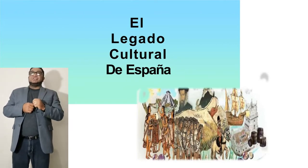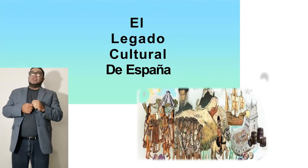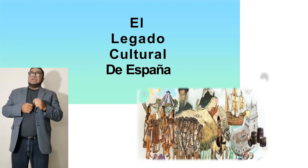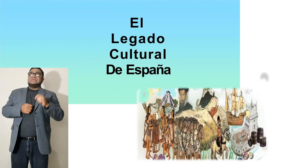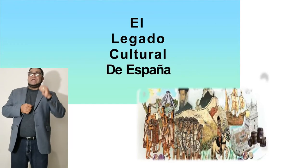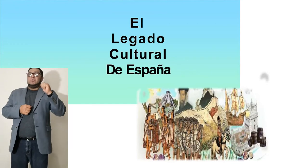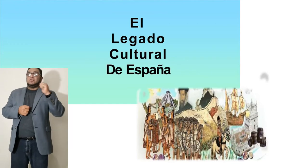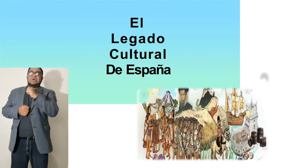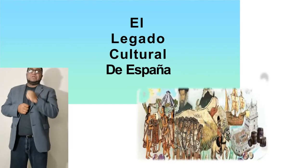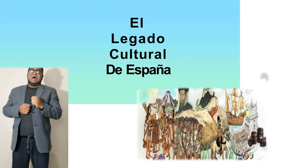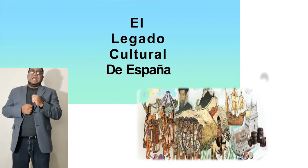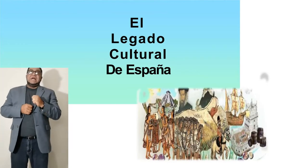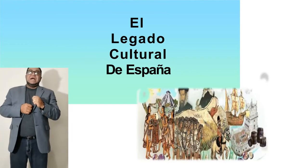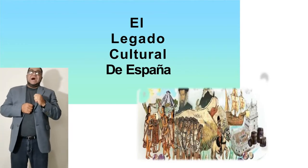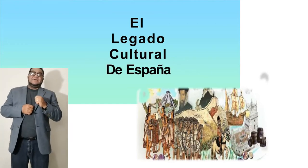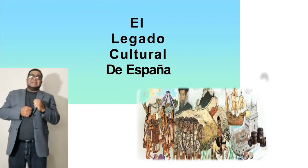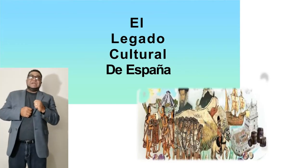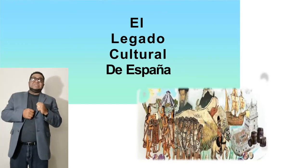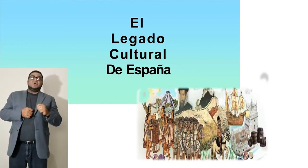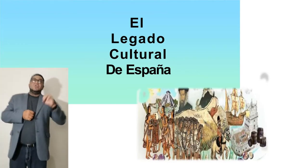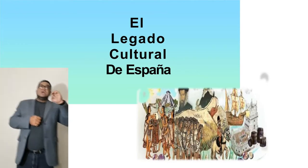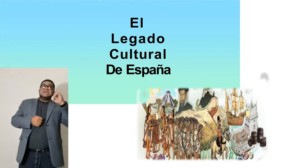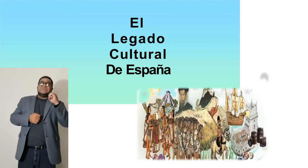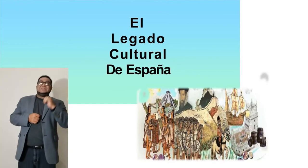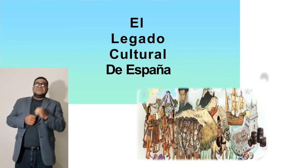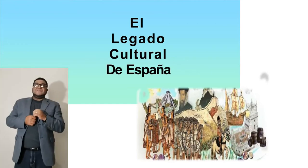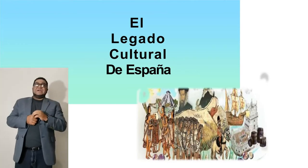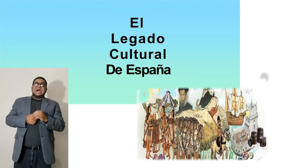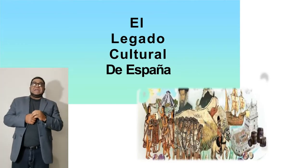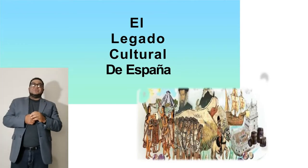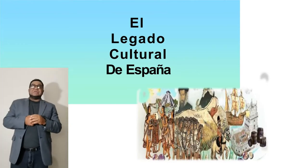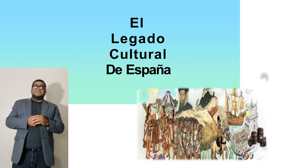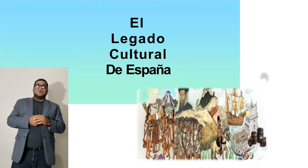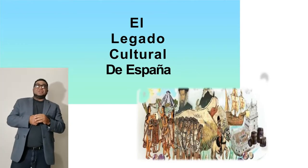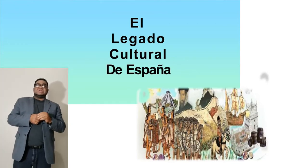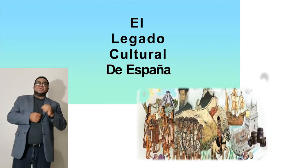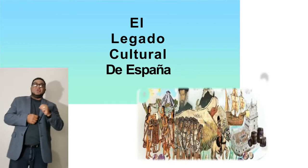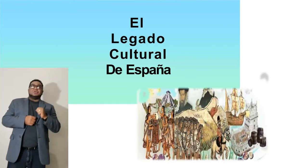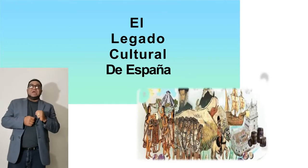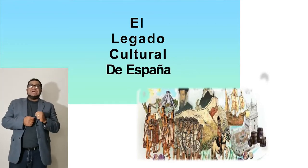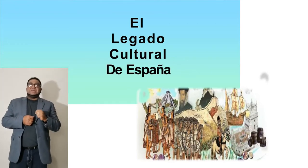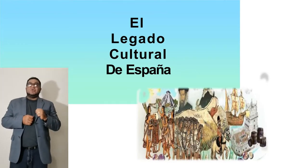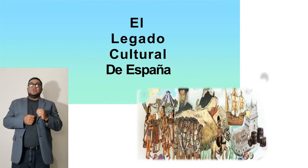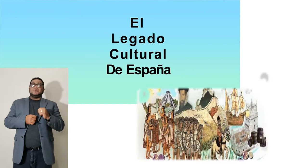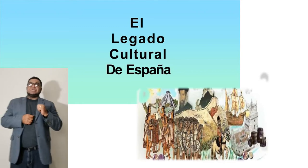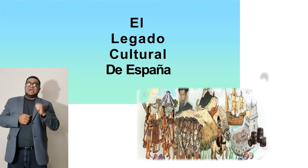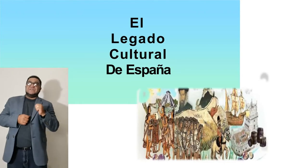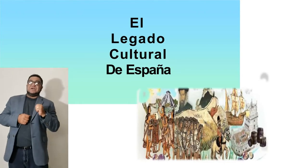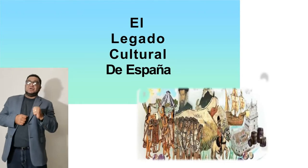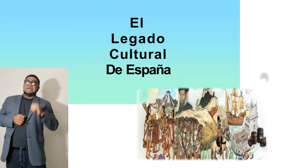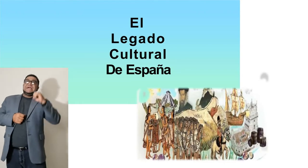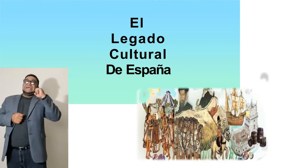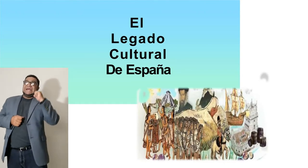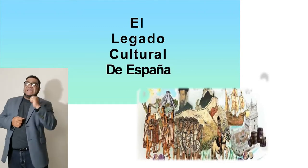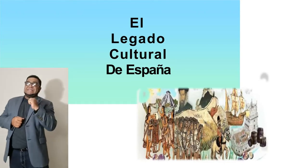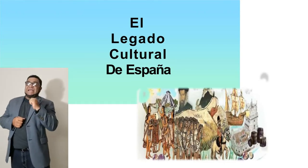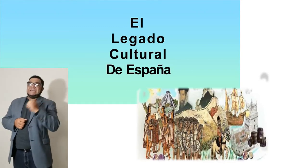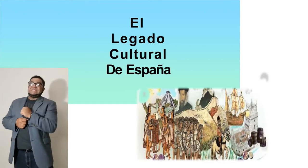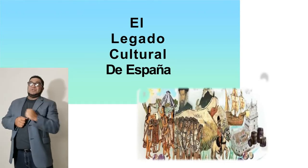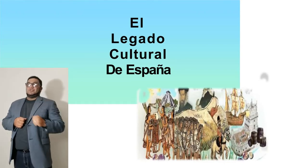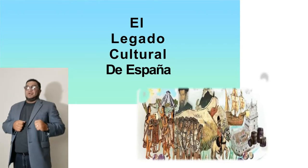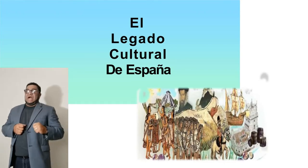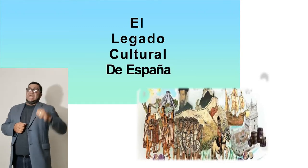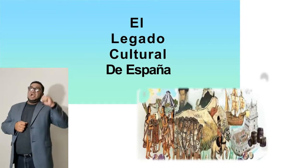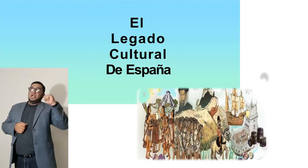composición de nuestra cultura actual además de eso identificar los aportes culturales de los grupos étnicos y la herencia